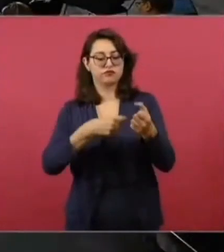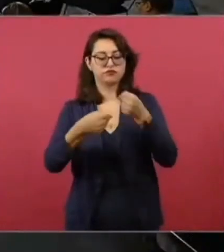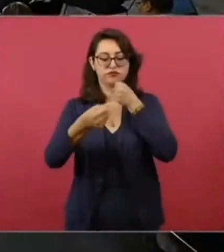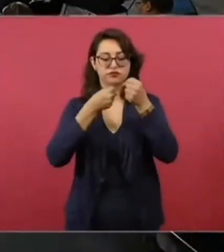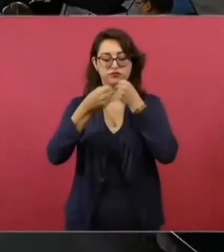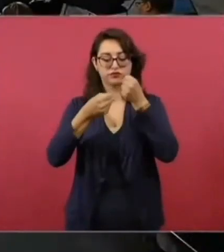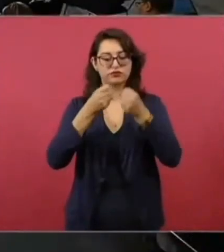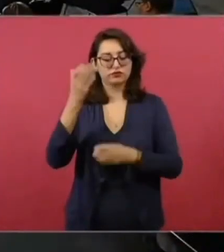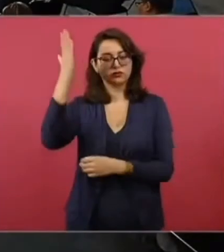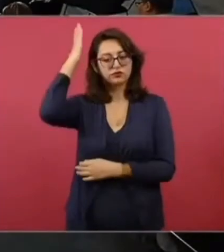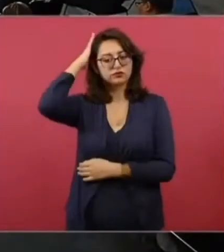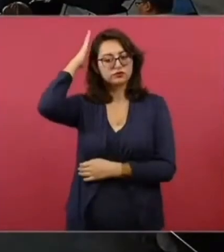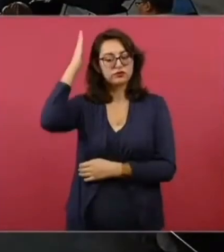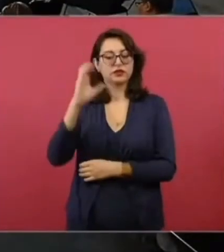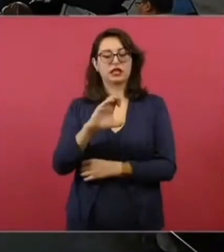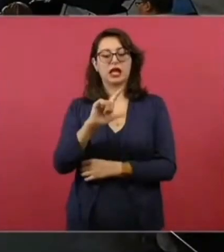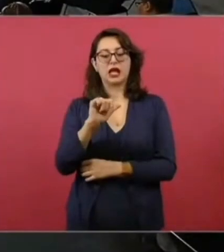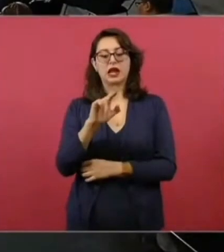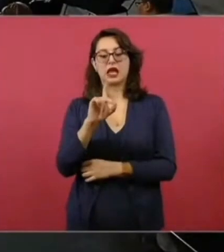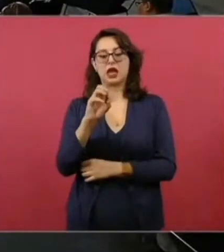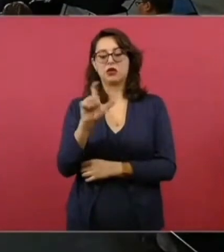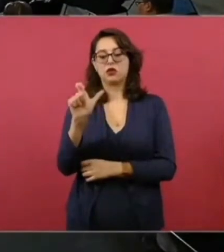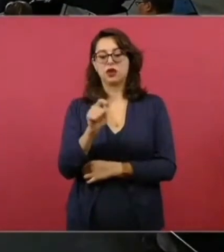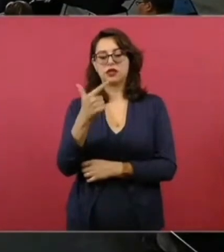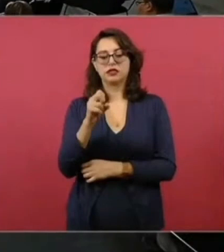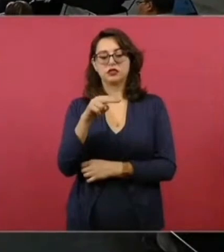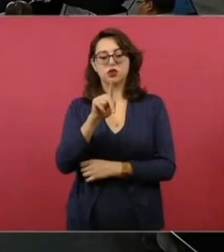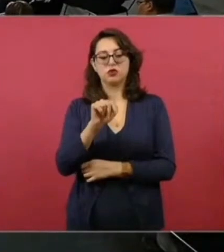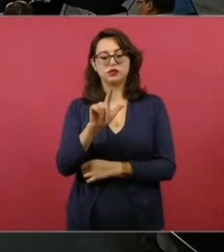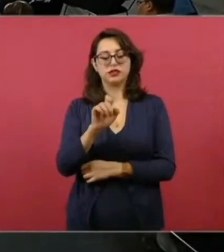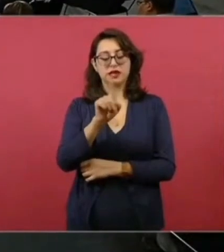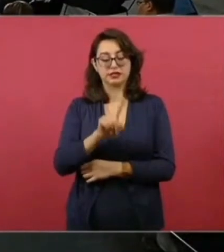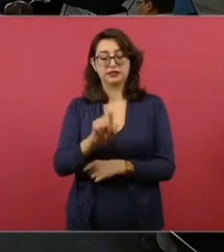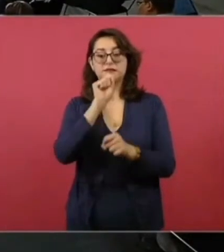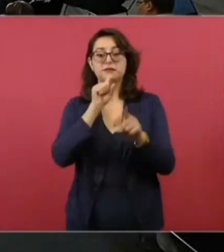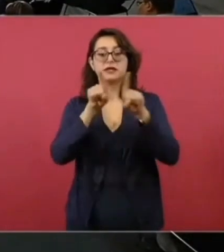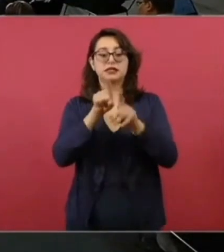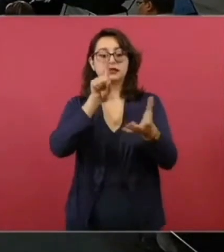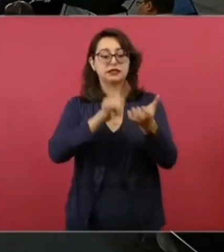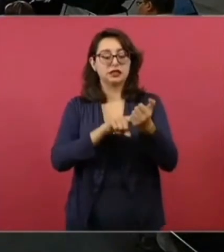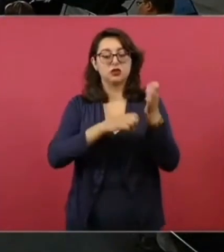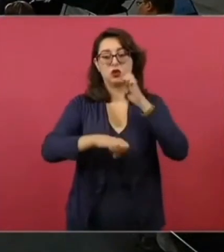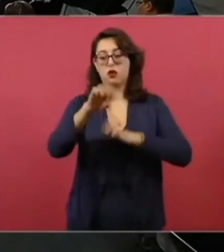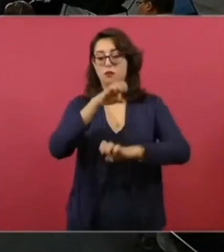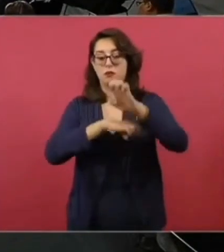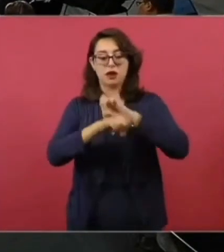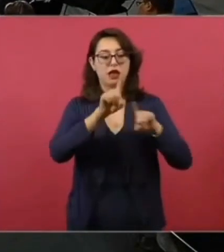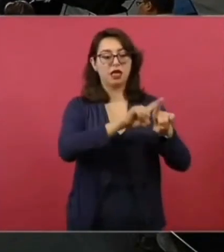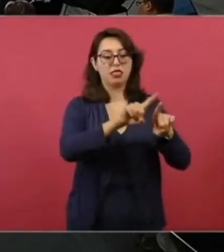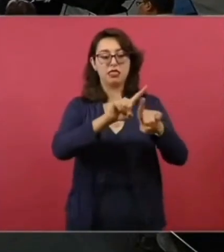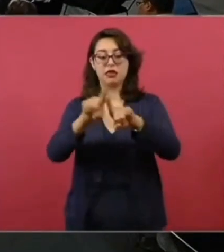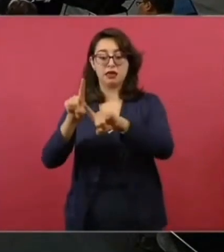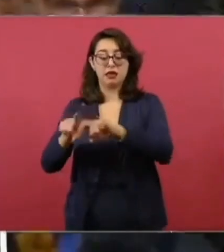opositores encabezados por Claudio X, pero no solo por él. Hay empresarios e incluso el gobierno de Estados Unidos detrás de